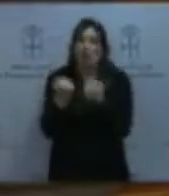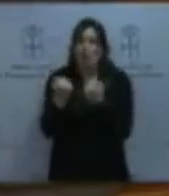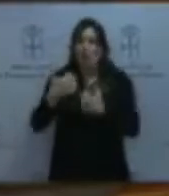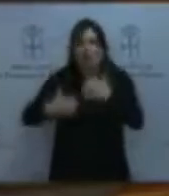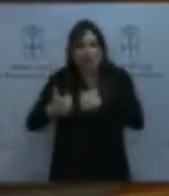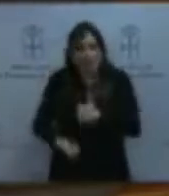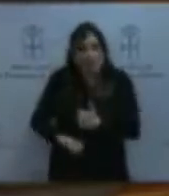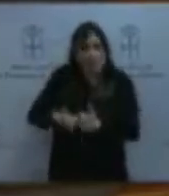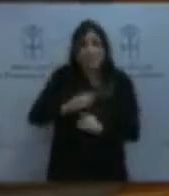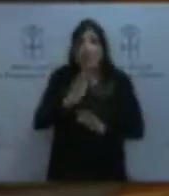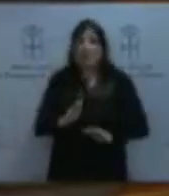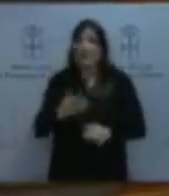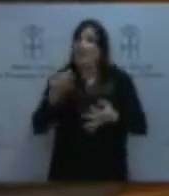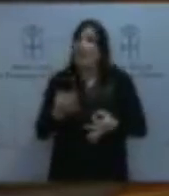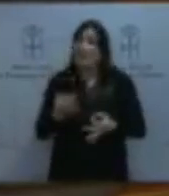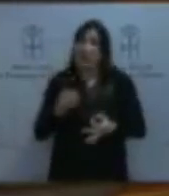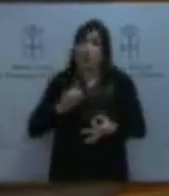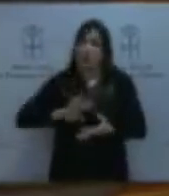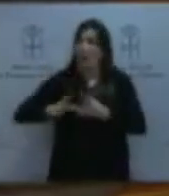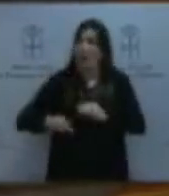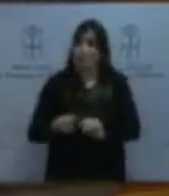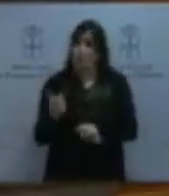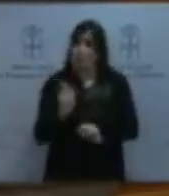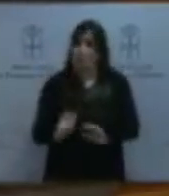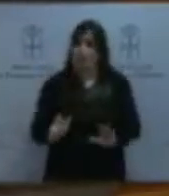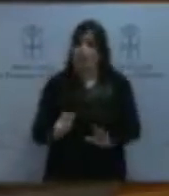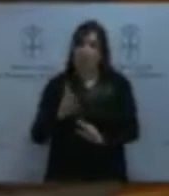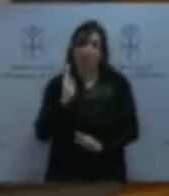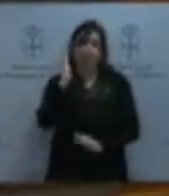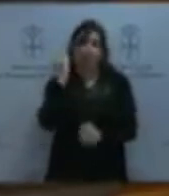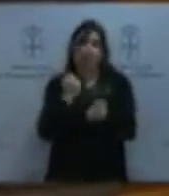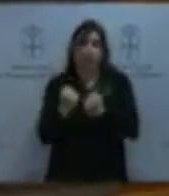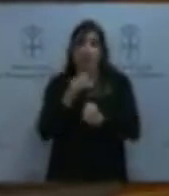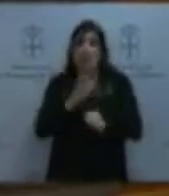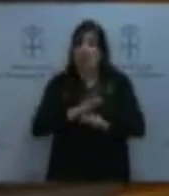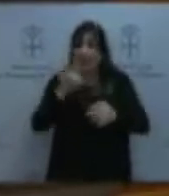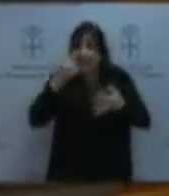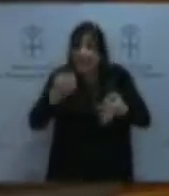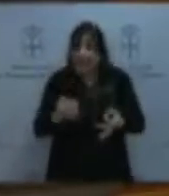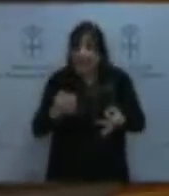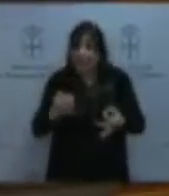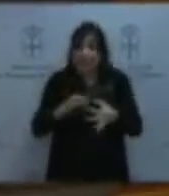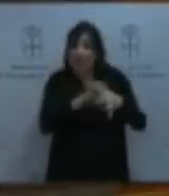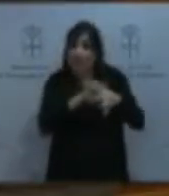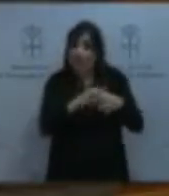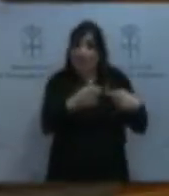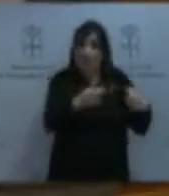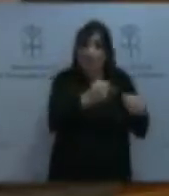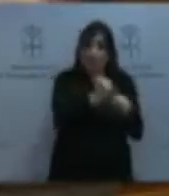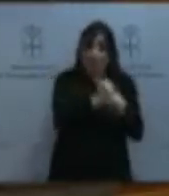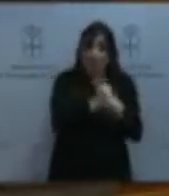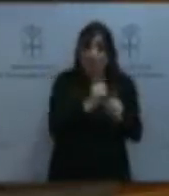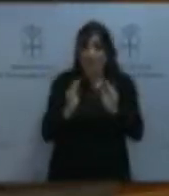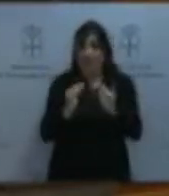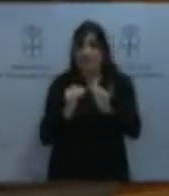vía salarial de nuestra economía. Primero, porque en absoluto cambió la relación entre el mercado laboral y las etapas de crecimiento. Tan rápido crea empleo como